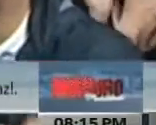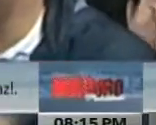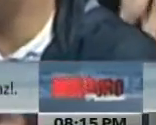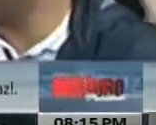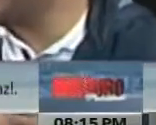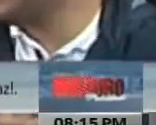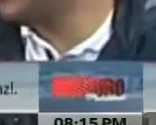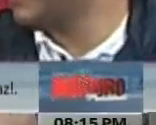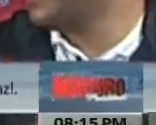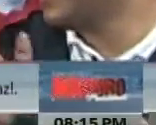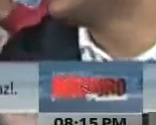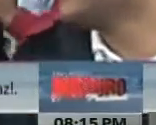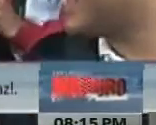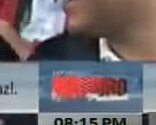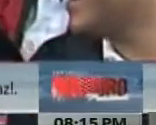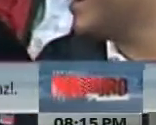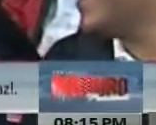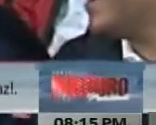3 de noviembre.